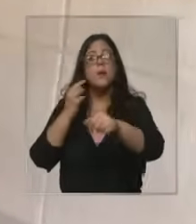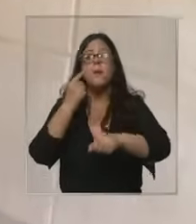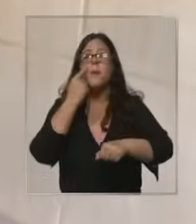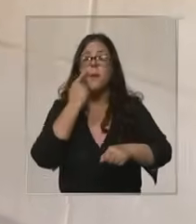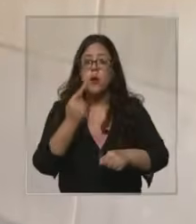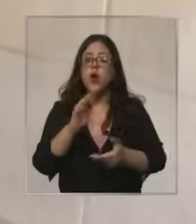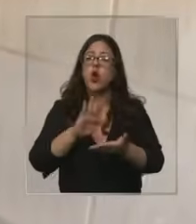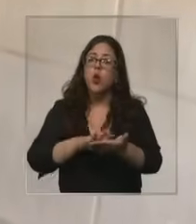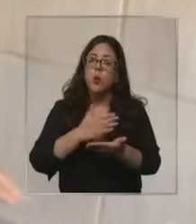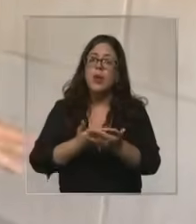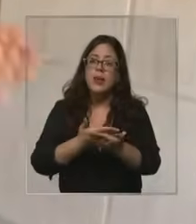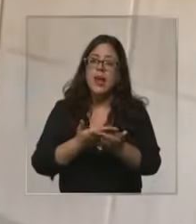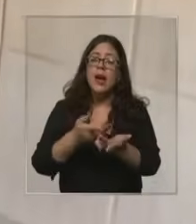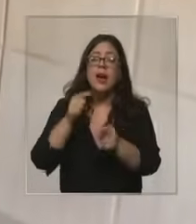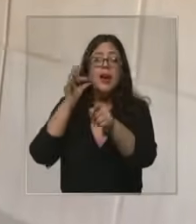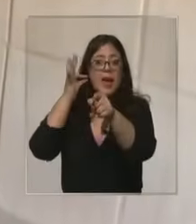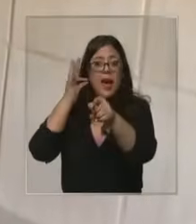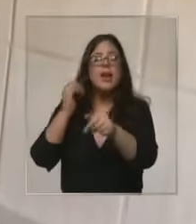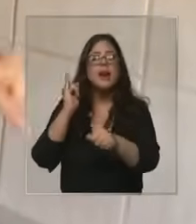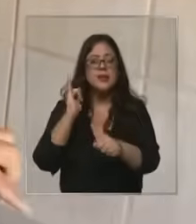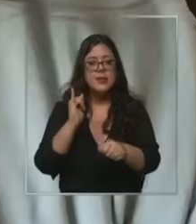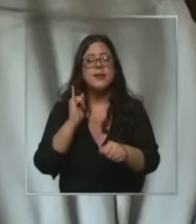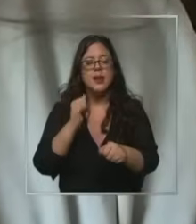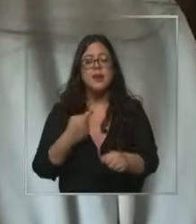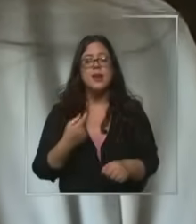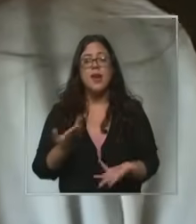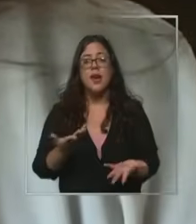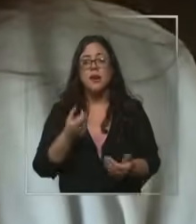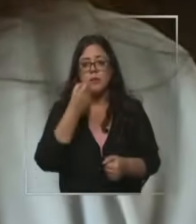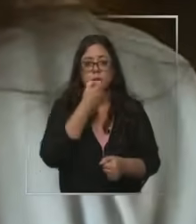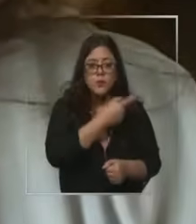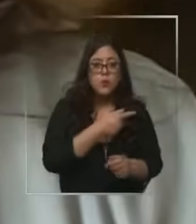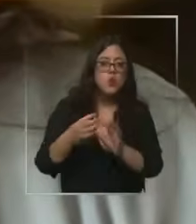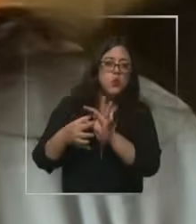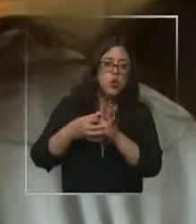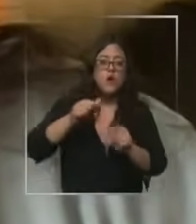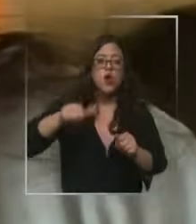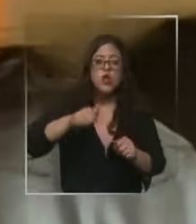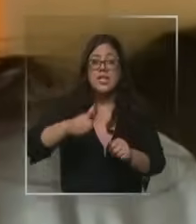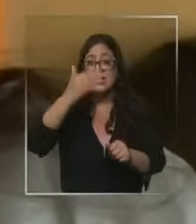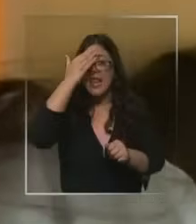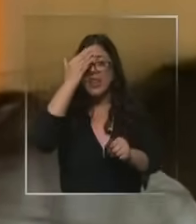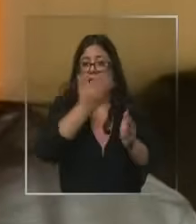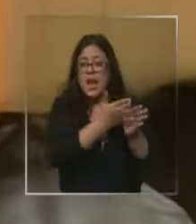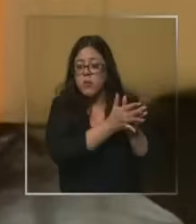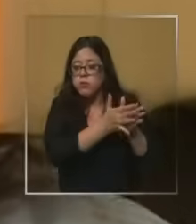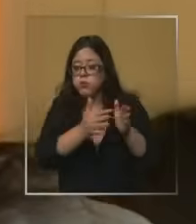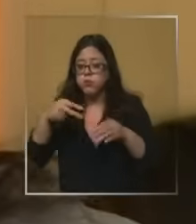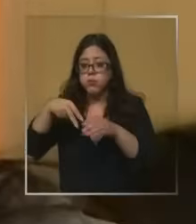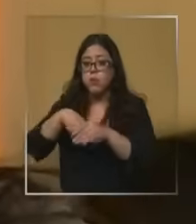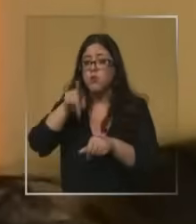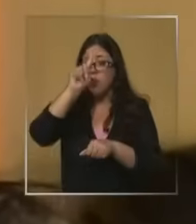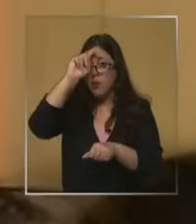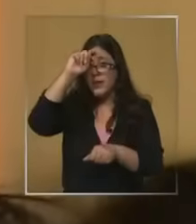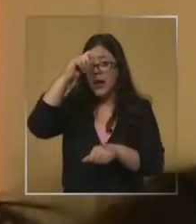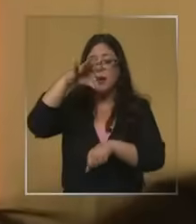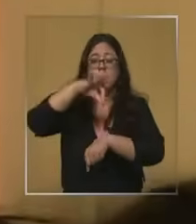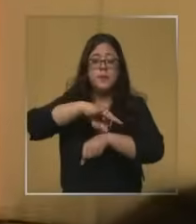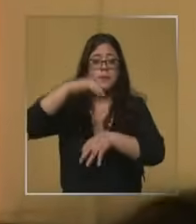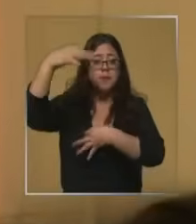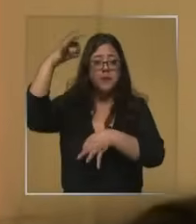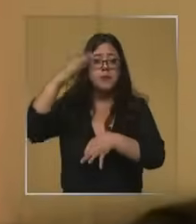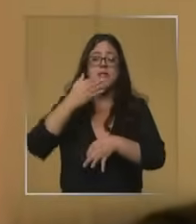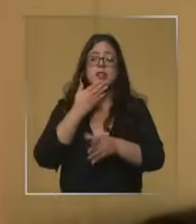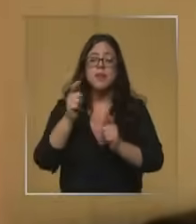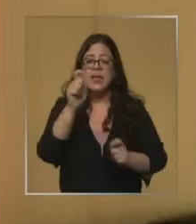conocer su estado, ella presentará acciones legales por los 16 días que estuvo hospitalizada, la licencia médica y